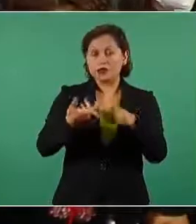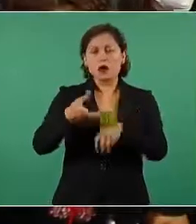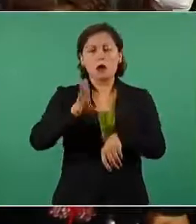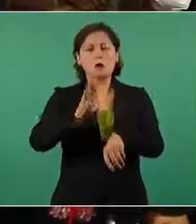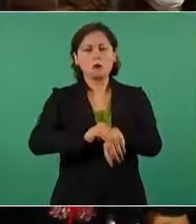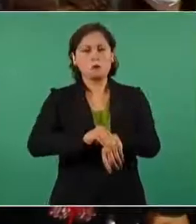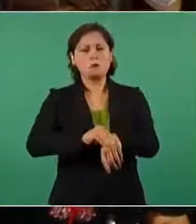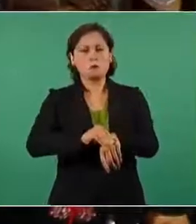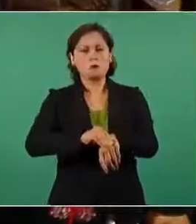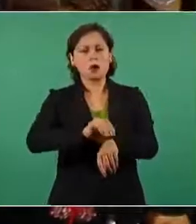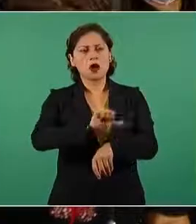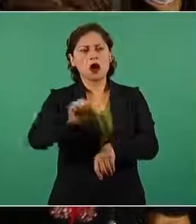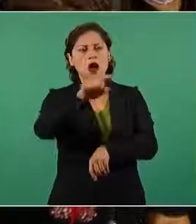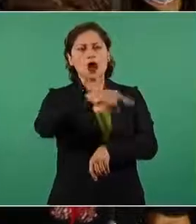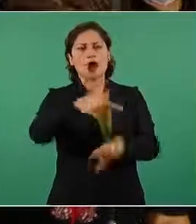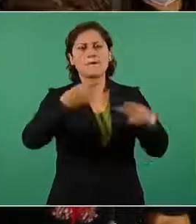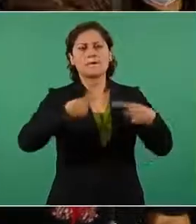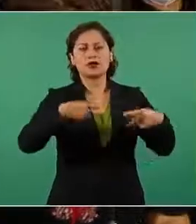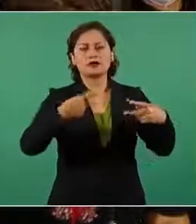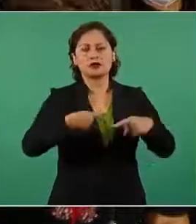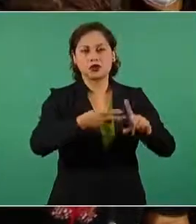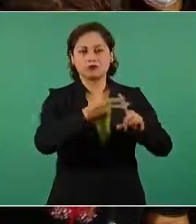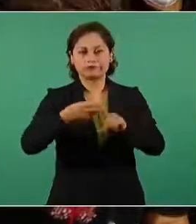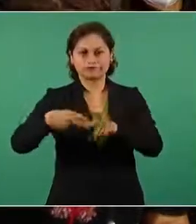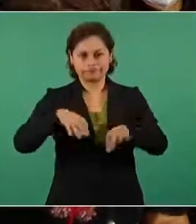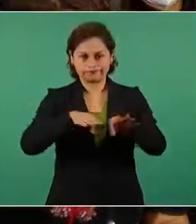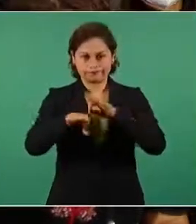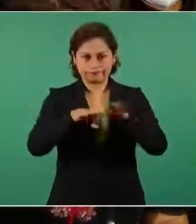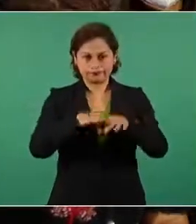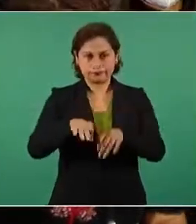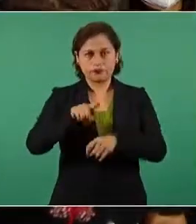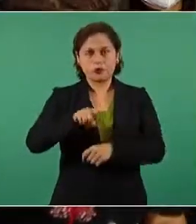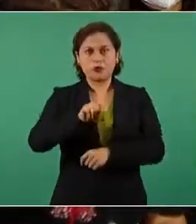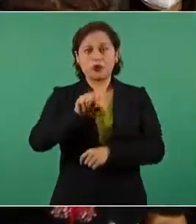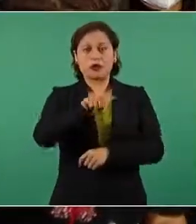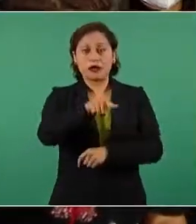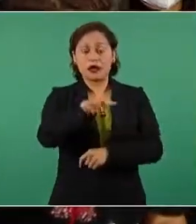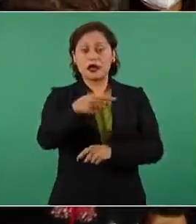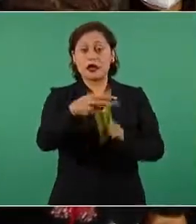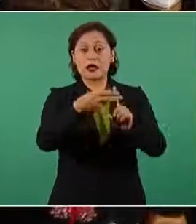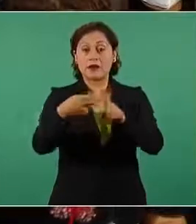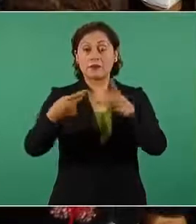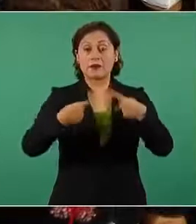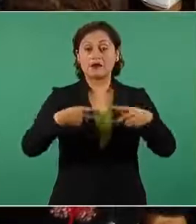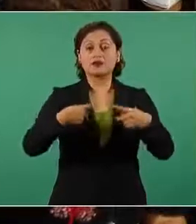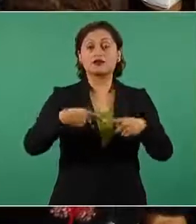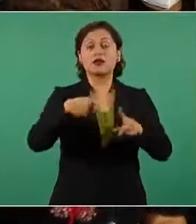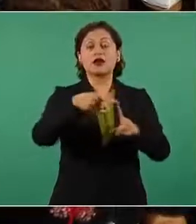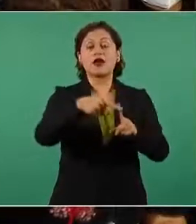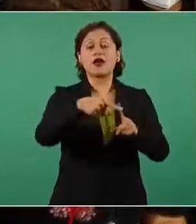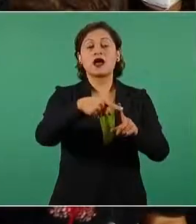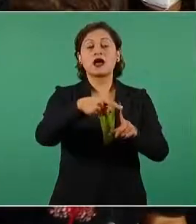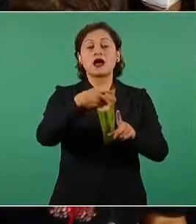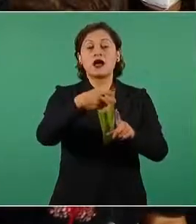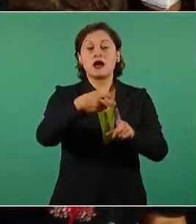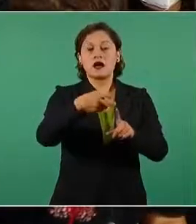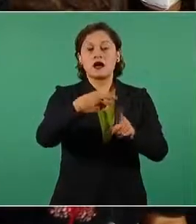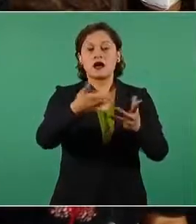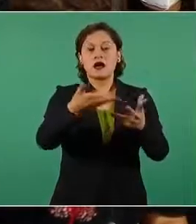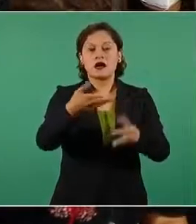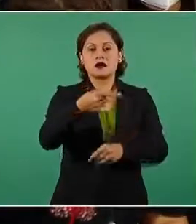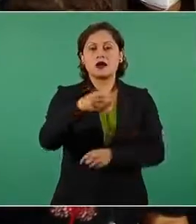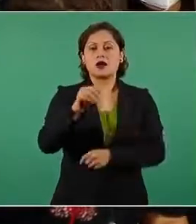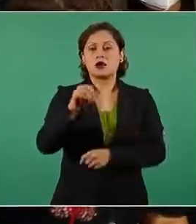un secuestrador. Dicho secuestrador es Óscar Aníbal Álvarez. Este amparo se lo dieron porque